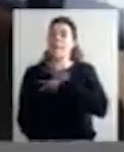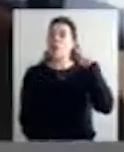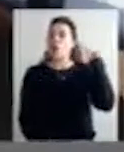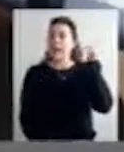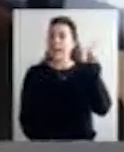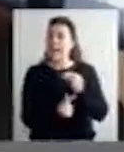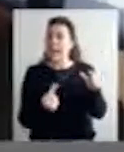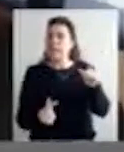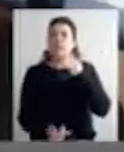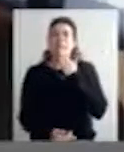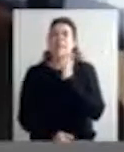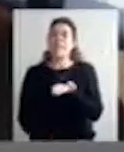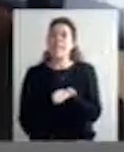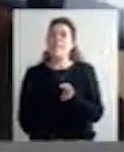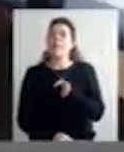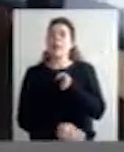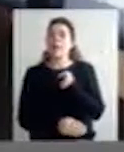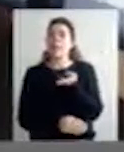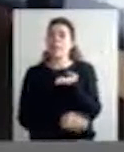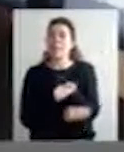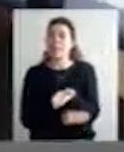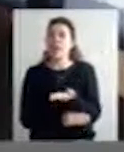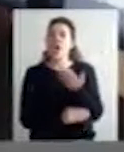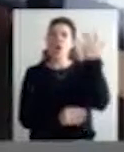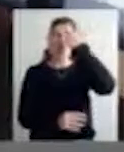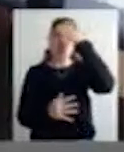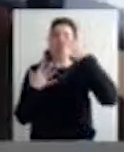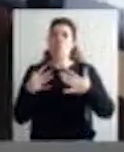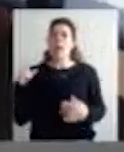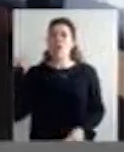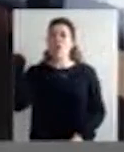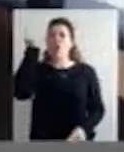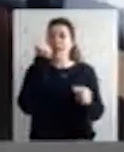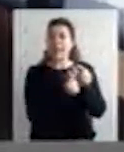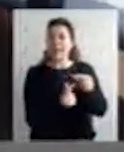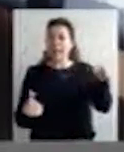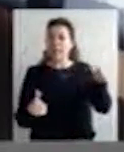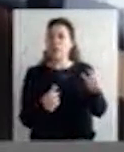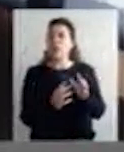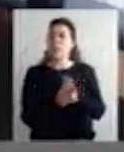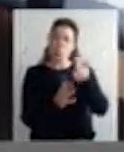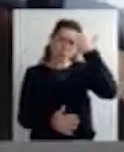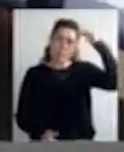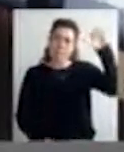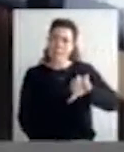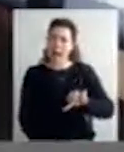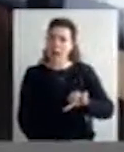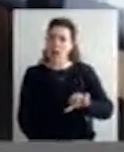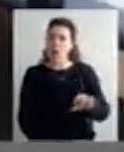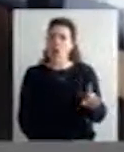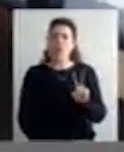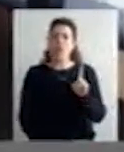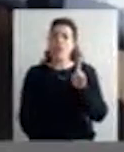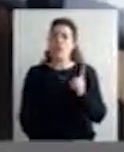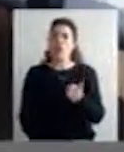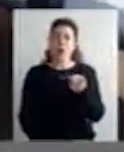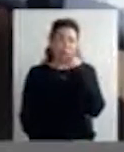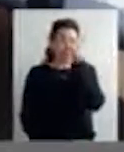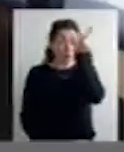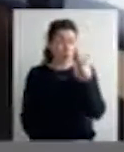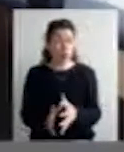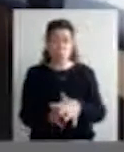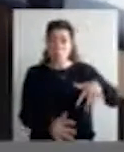pedido un duelo nacional. Fue muy pésimo eso que se hizo de no considerar a esta gran artista